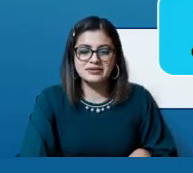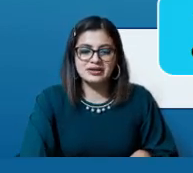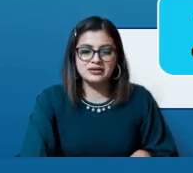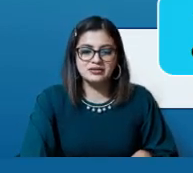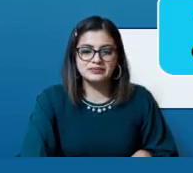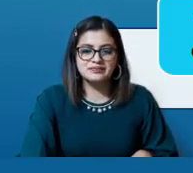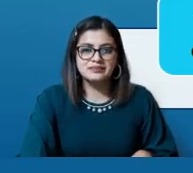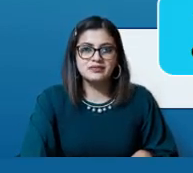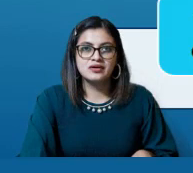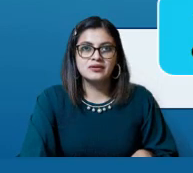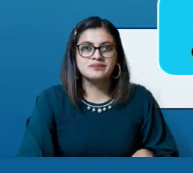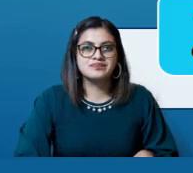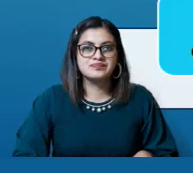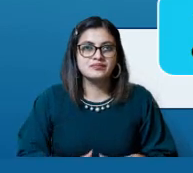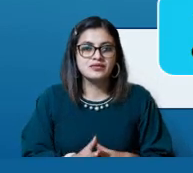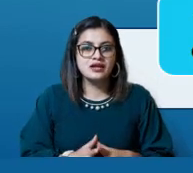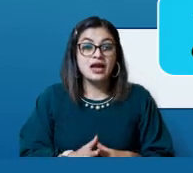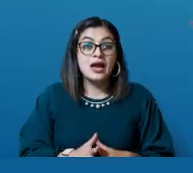estuvimos aprendiendo.